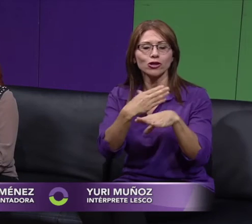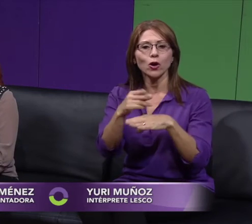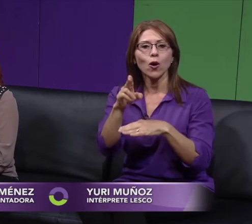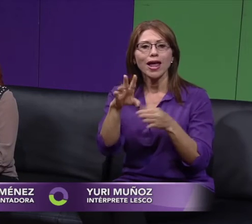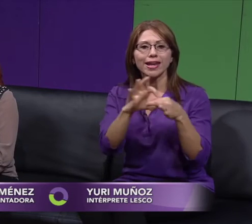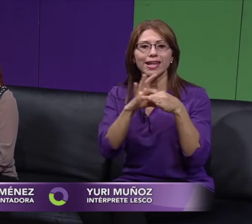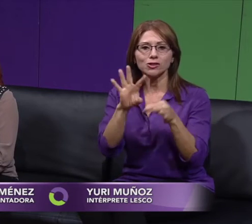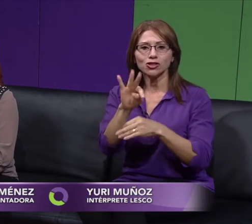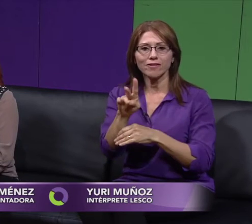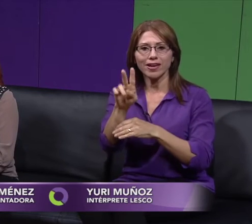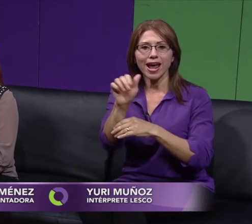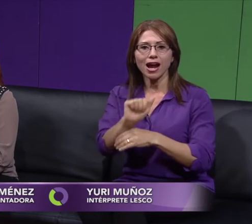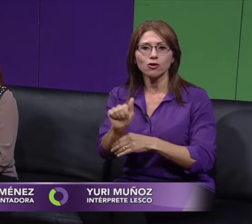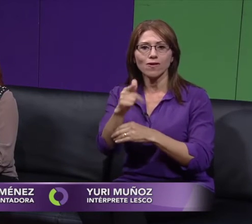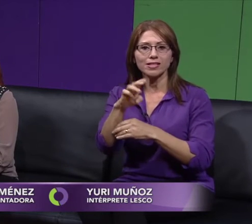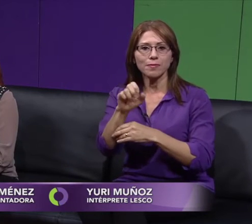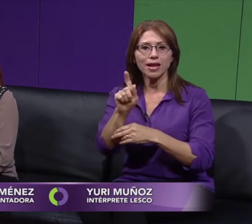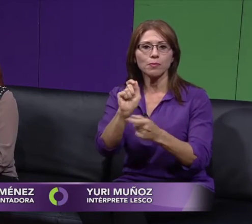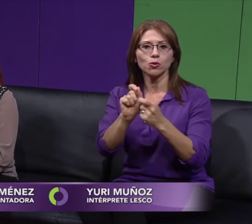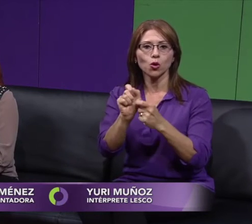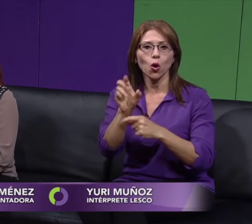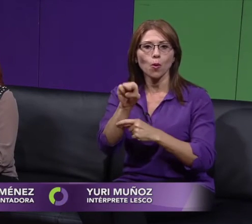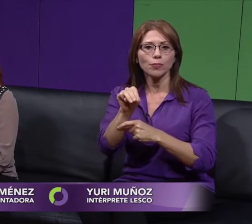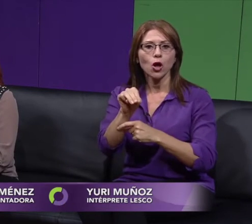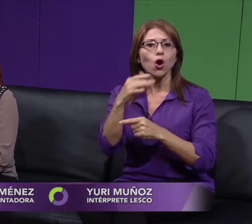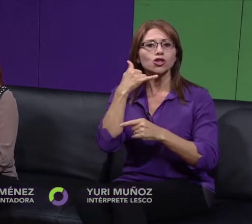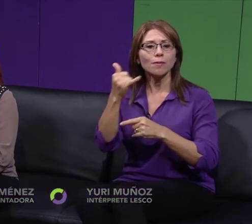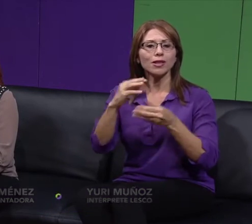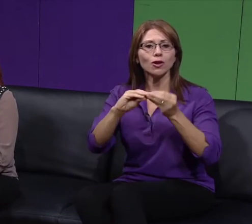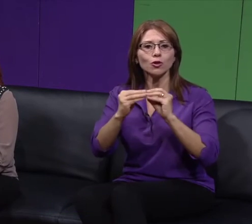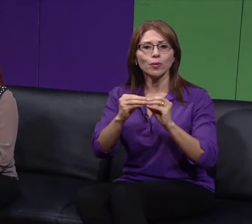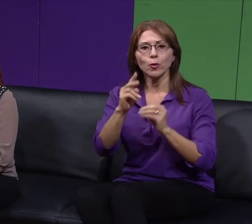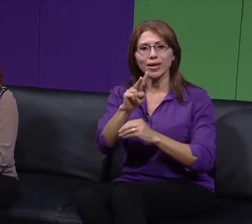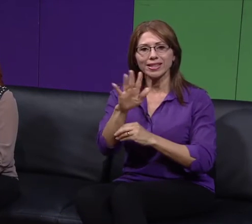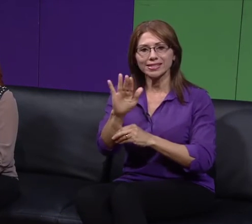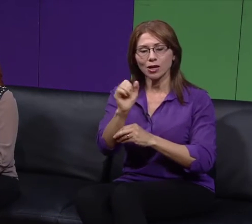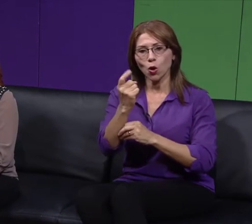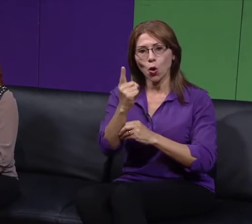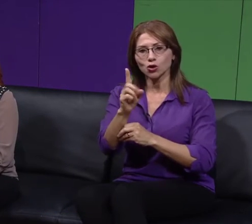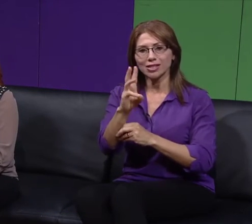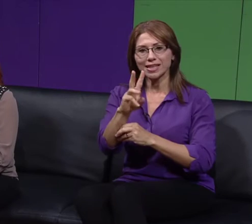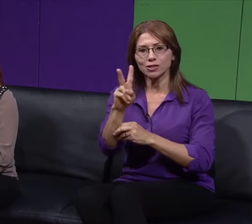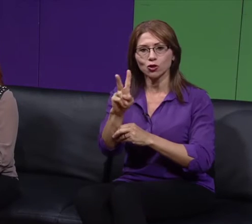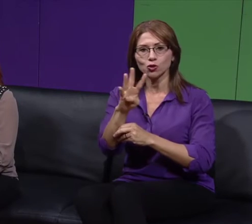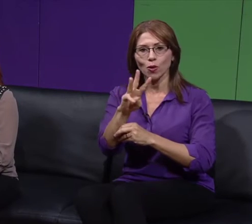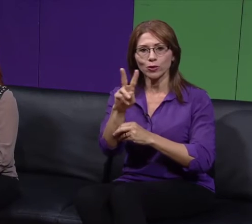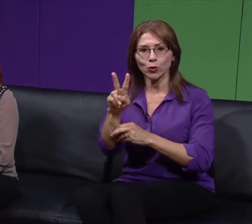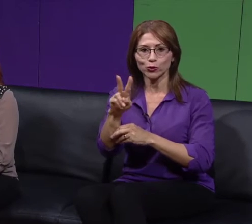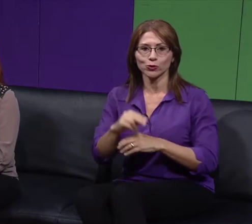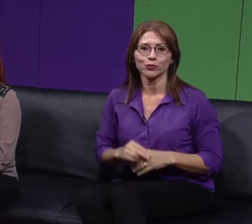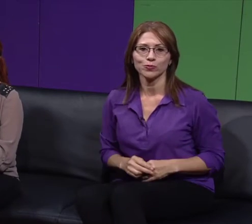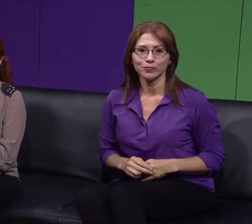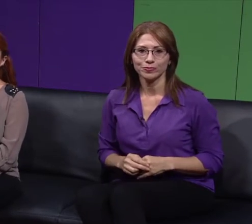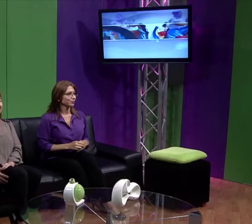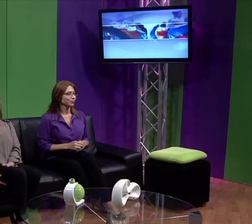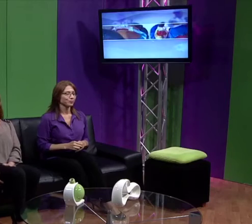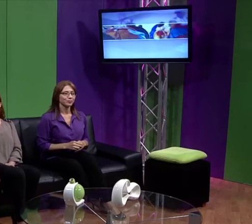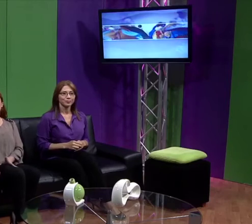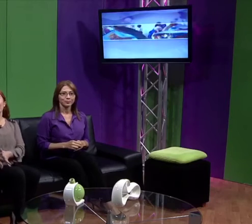medio del correo nexostv.com o llamando al número 25 11 6242.